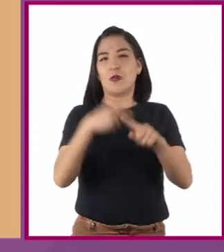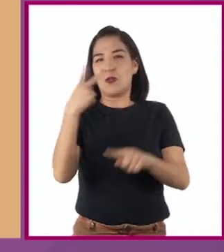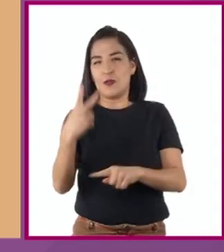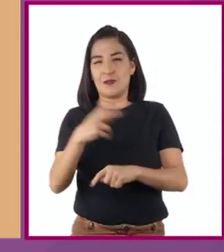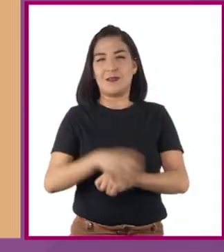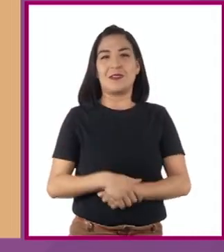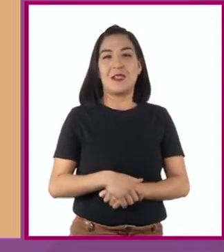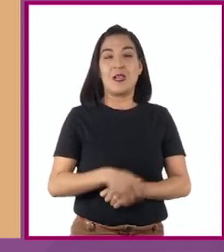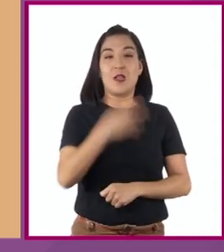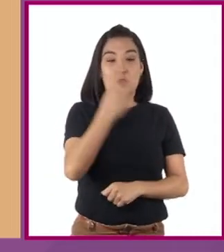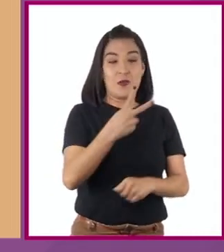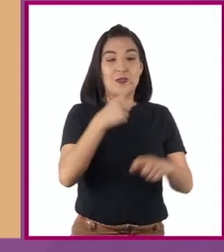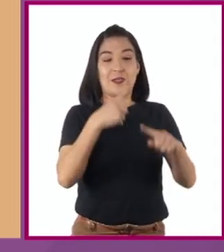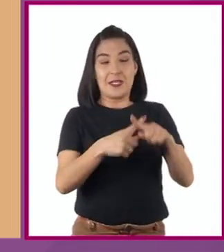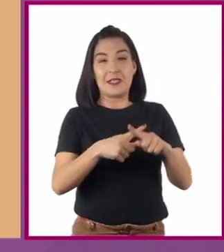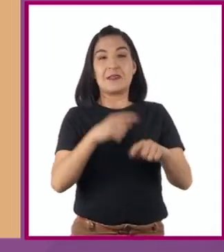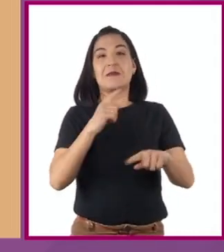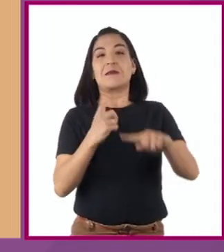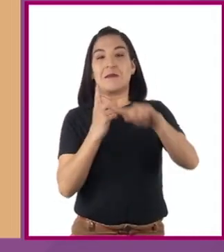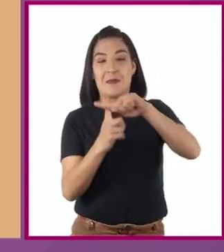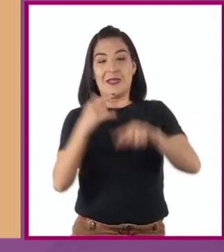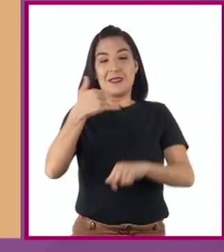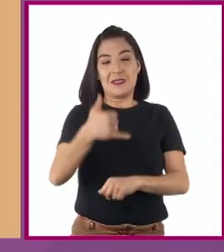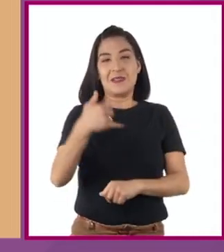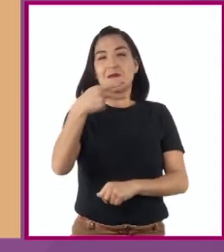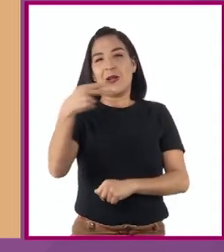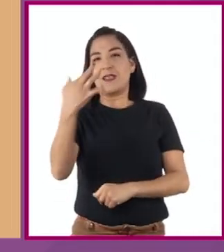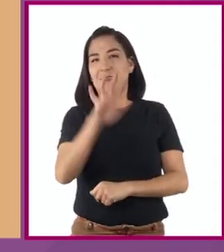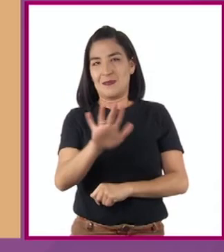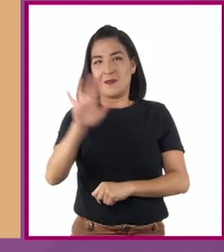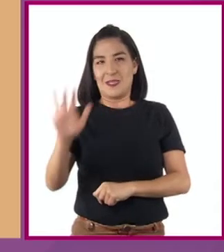2X más Y igual a 55,